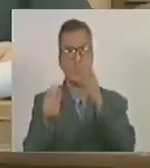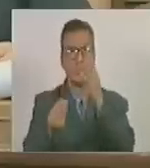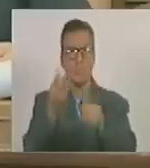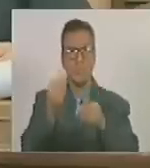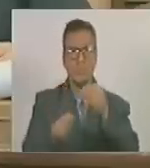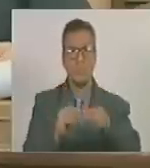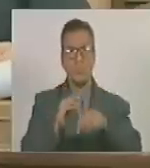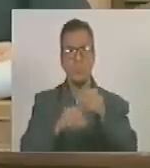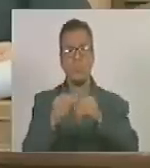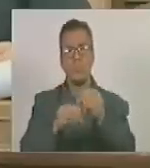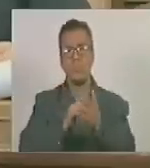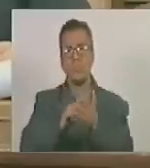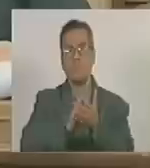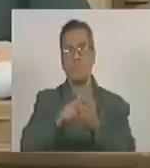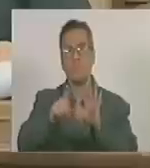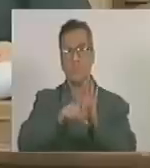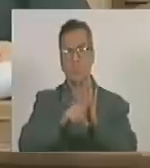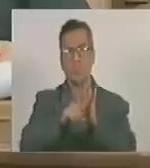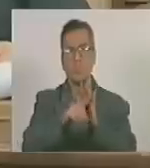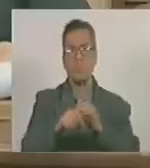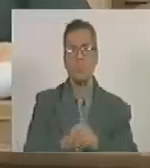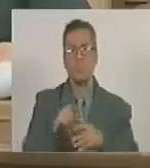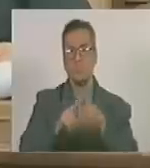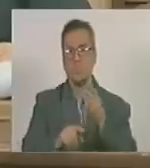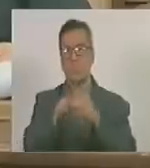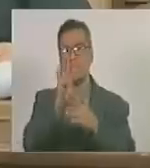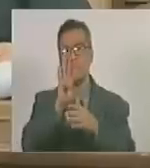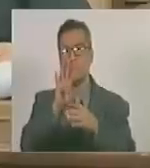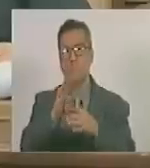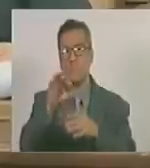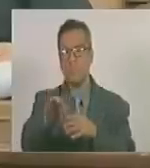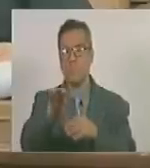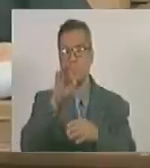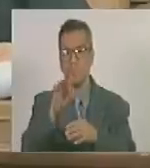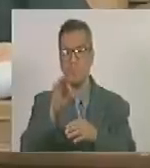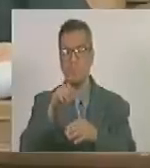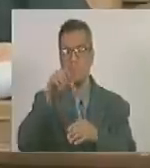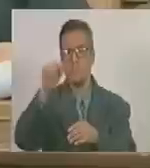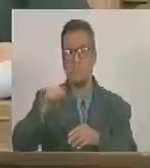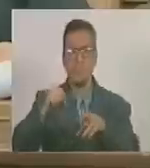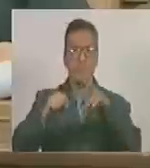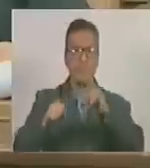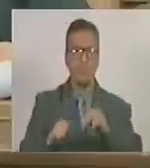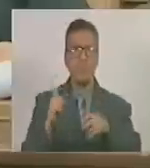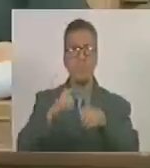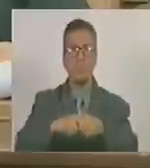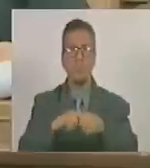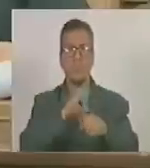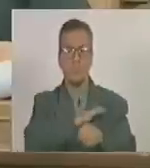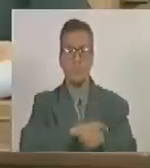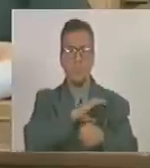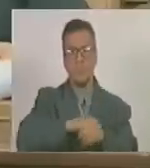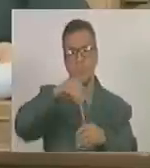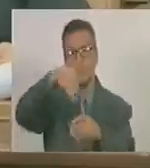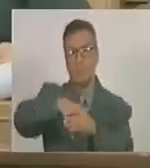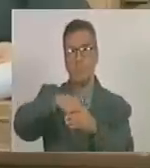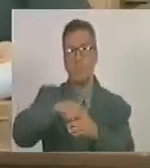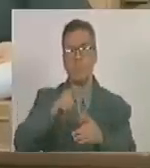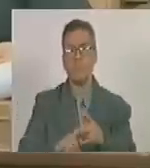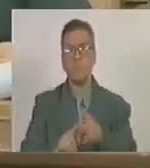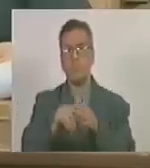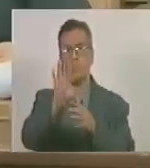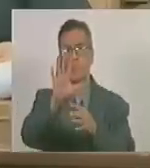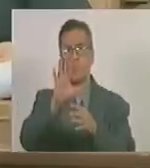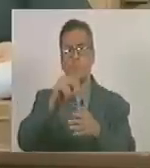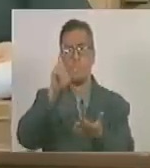conforme a lo establecido en la presente ley. 4. Elegir y revocar los integrantes de la Comisión Electoral.